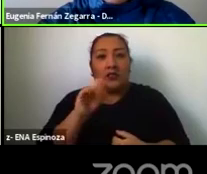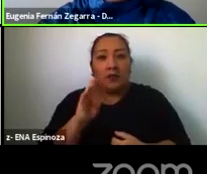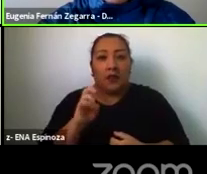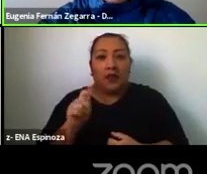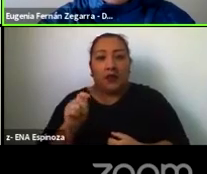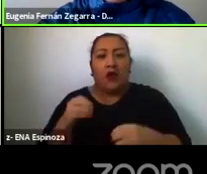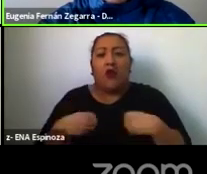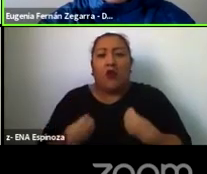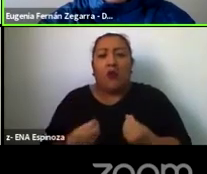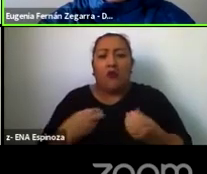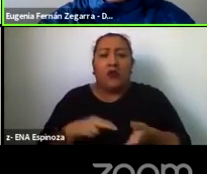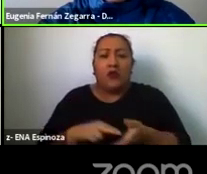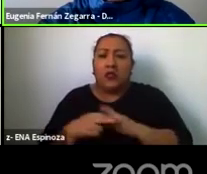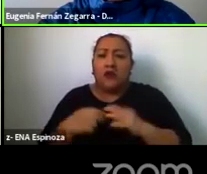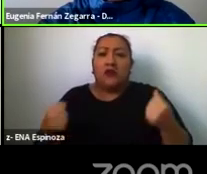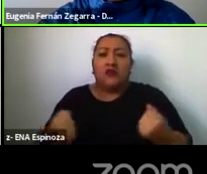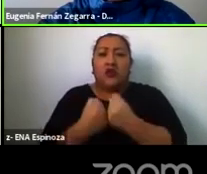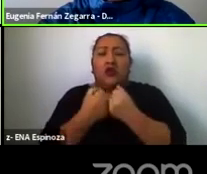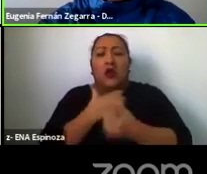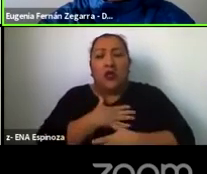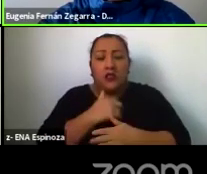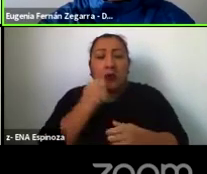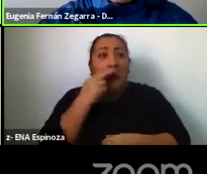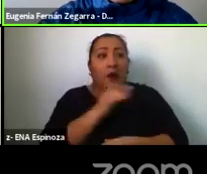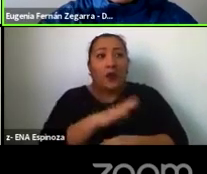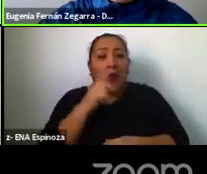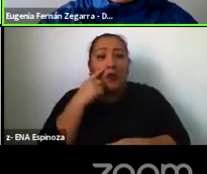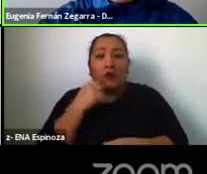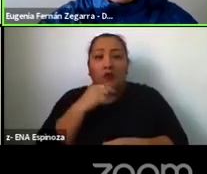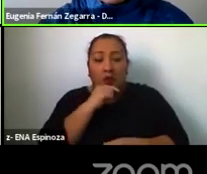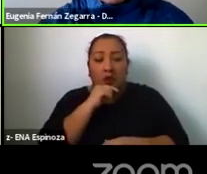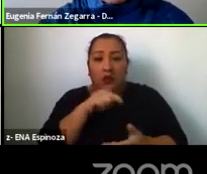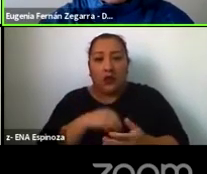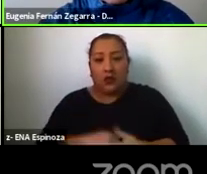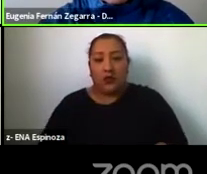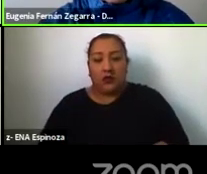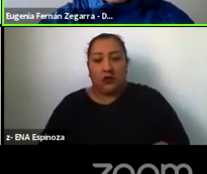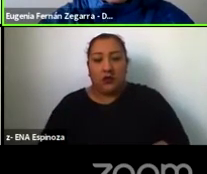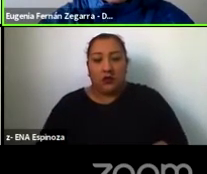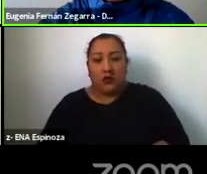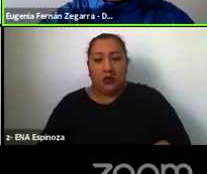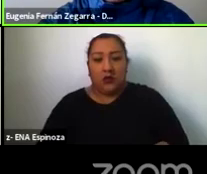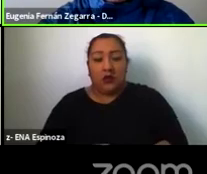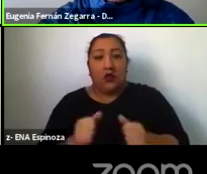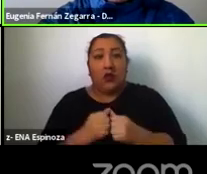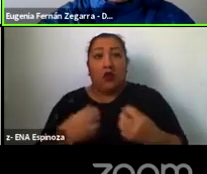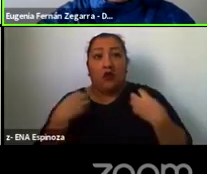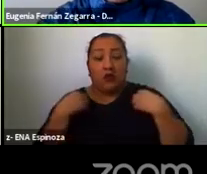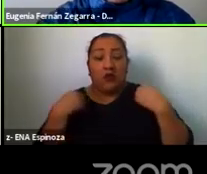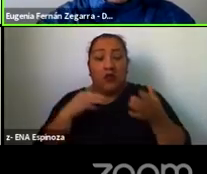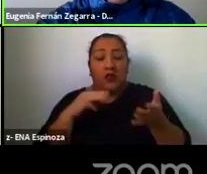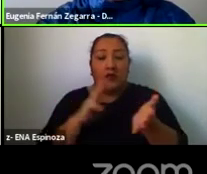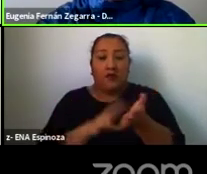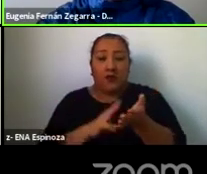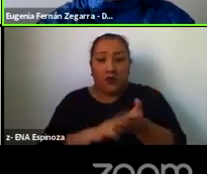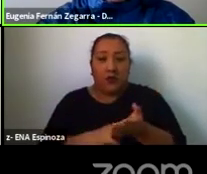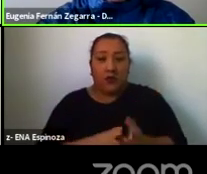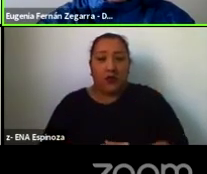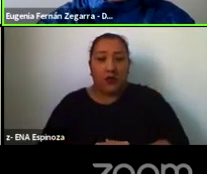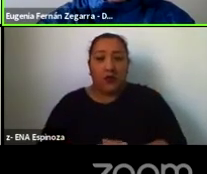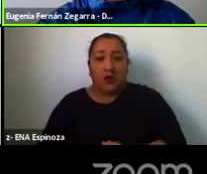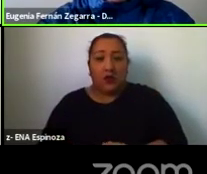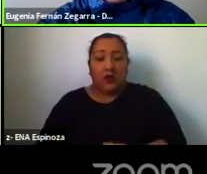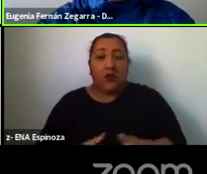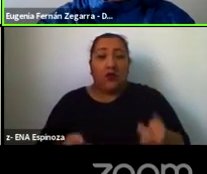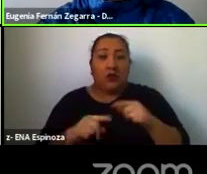está afectando la salud de niños, niñas y adolescentes. Ahí se ha sumado la Oficina Defensorial de San Martín, cuando